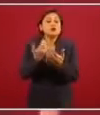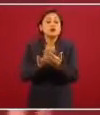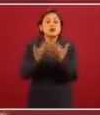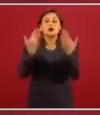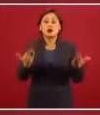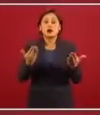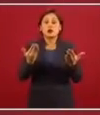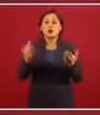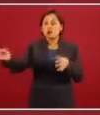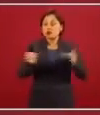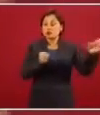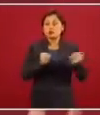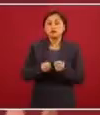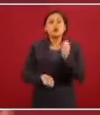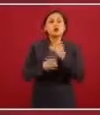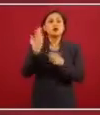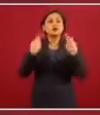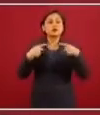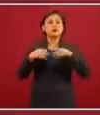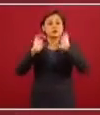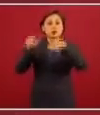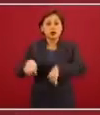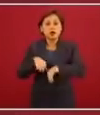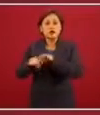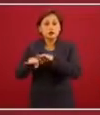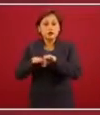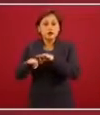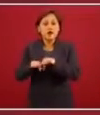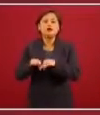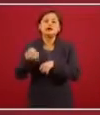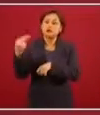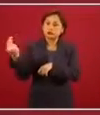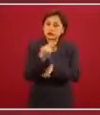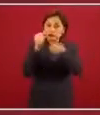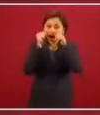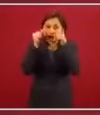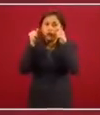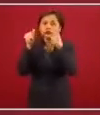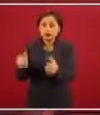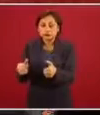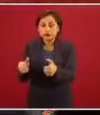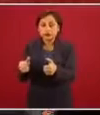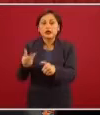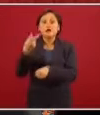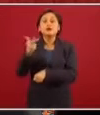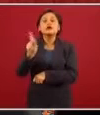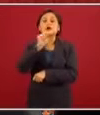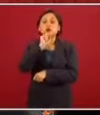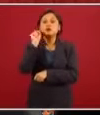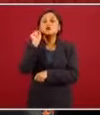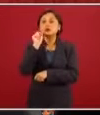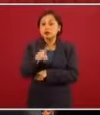cubrir una necesidad de muchos años, pero en segundo lugar a resolver este reto que se